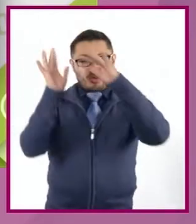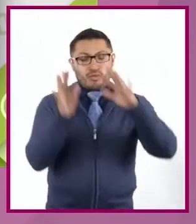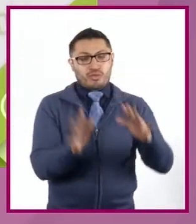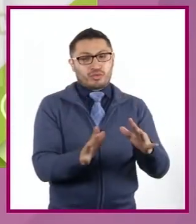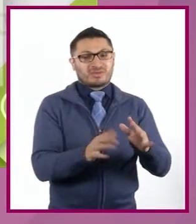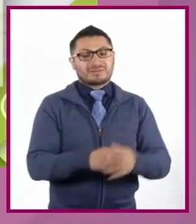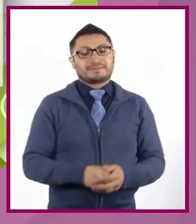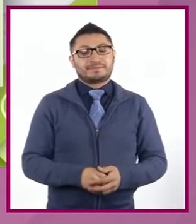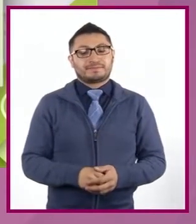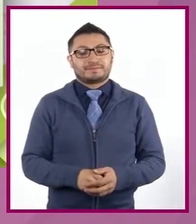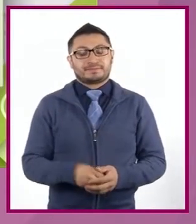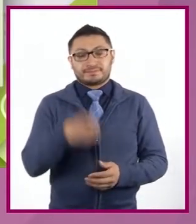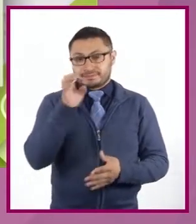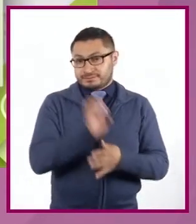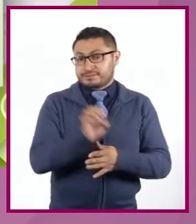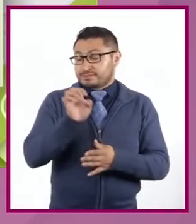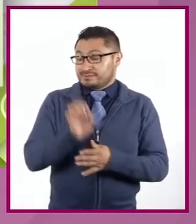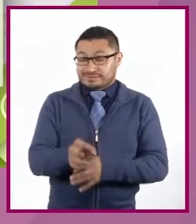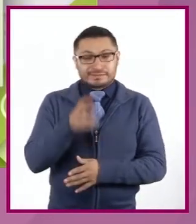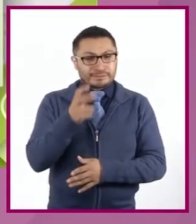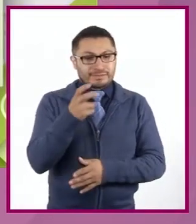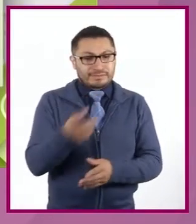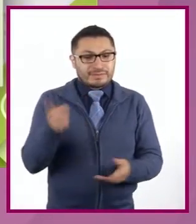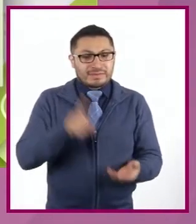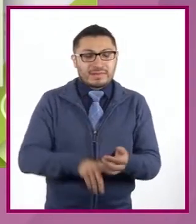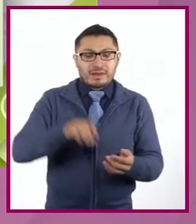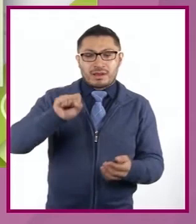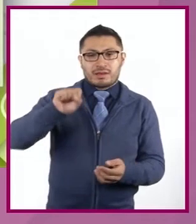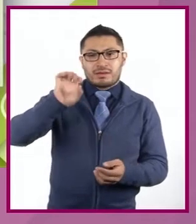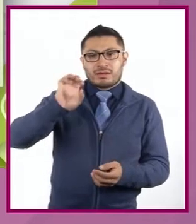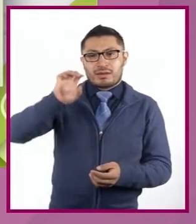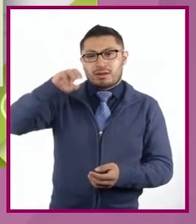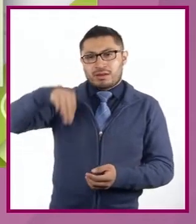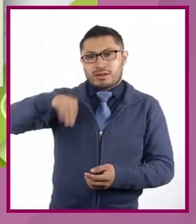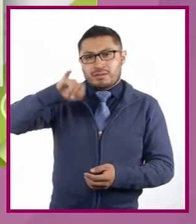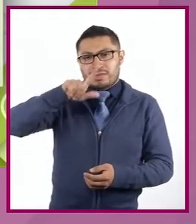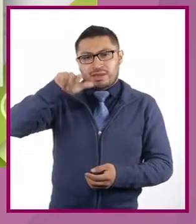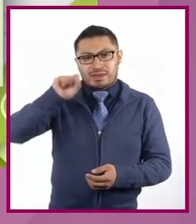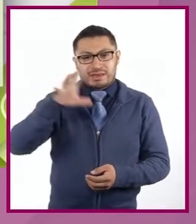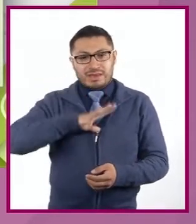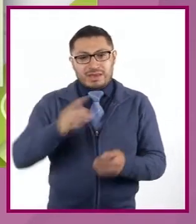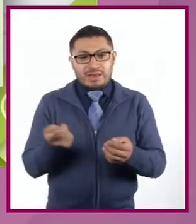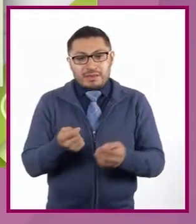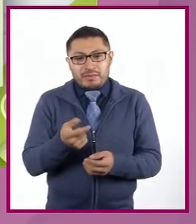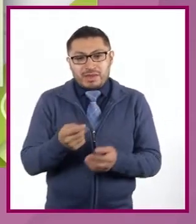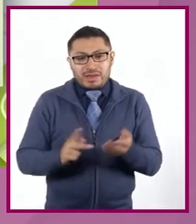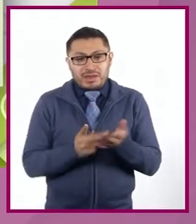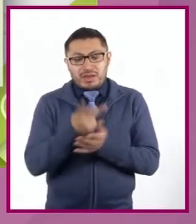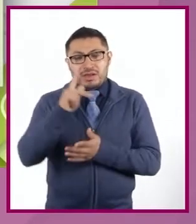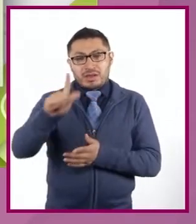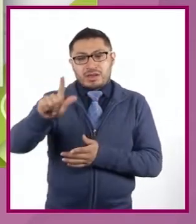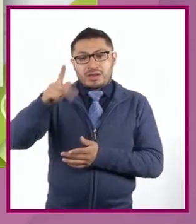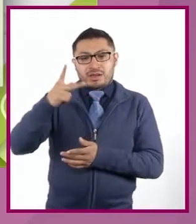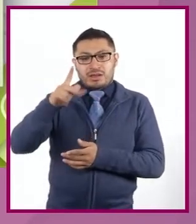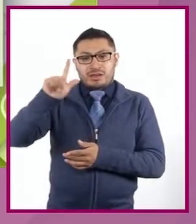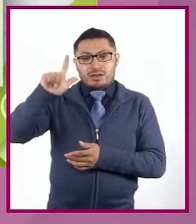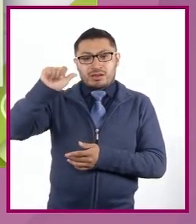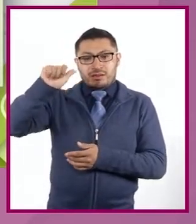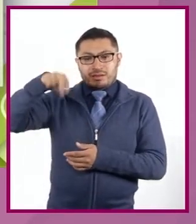energía. Es entonces que de las semillas surgen pequeñas plántulas que empiezan a crecer